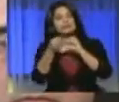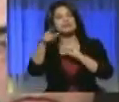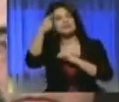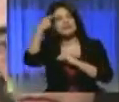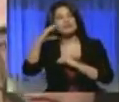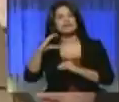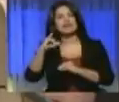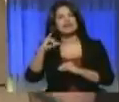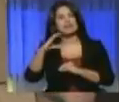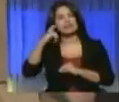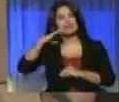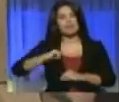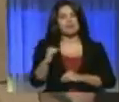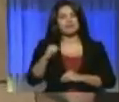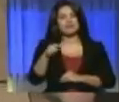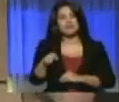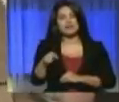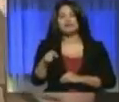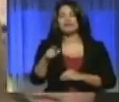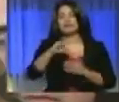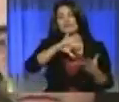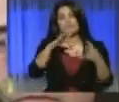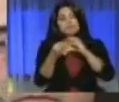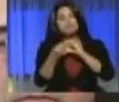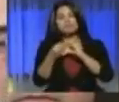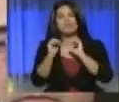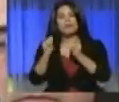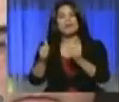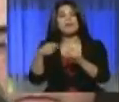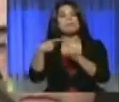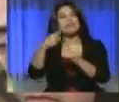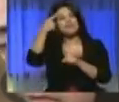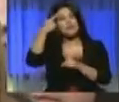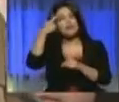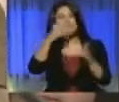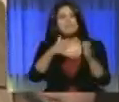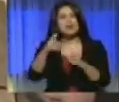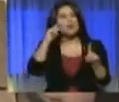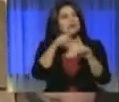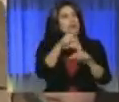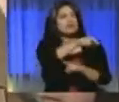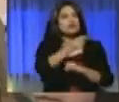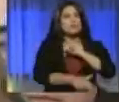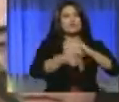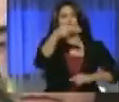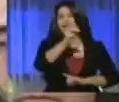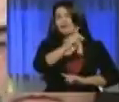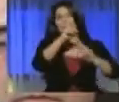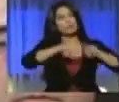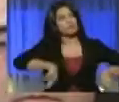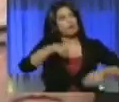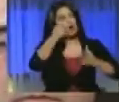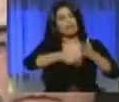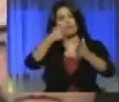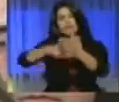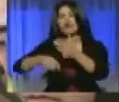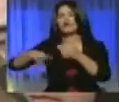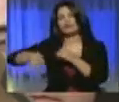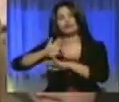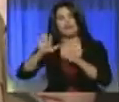vez el plan desarme, impulsar el plan desarme de la población voluntario y no voluntario, así como